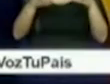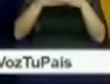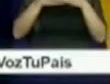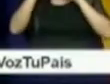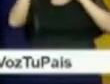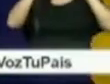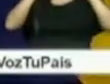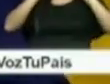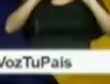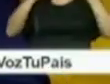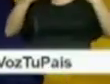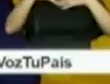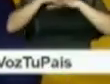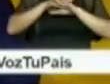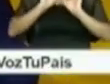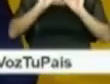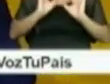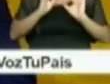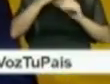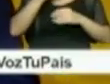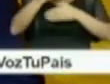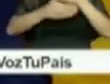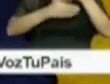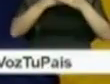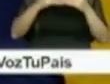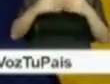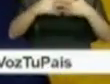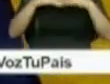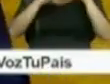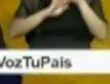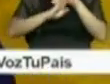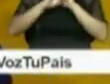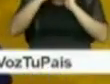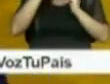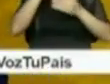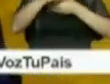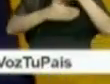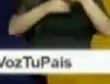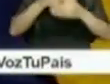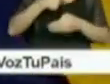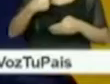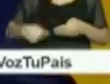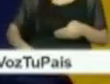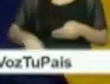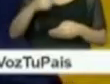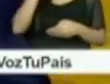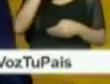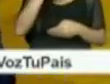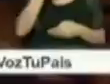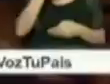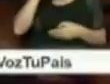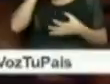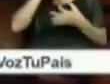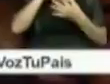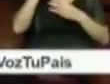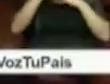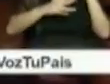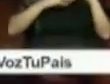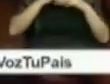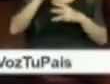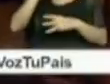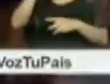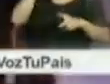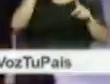estratégica integral, el más alto nivel de relacionamiento que tiene China con cualquier país del mundo. Cuatro convenios